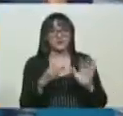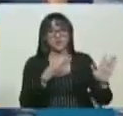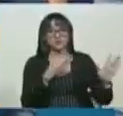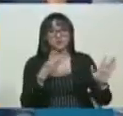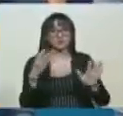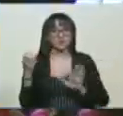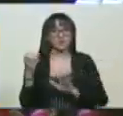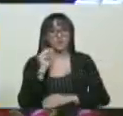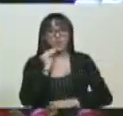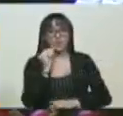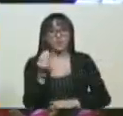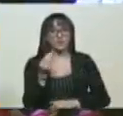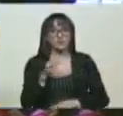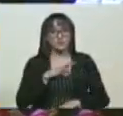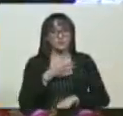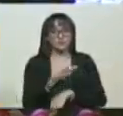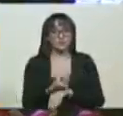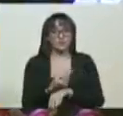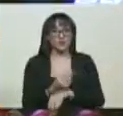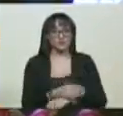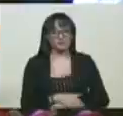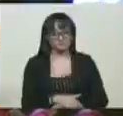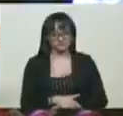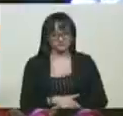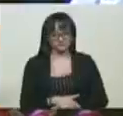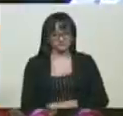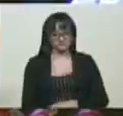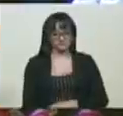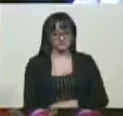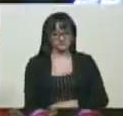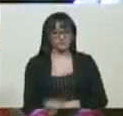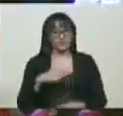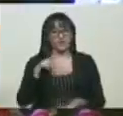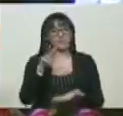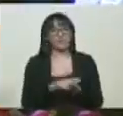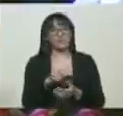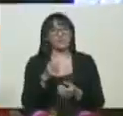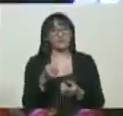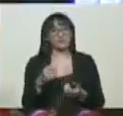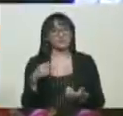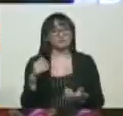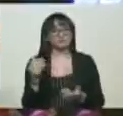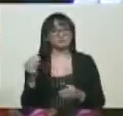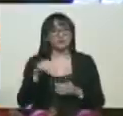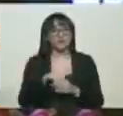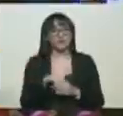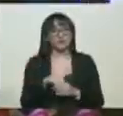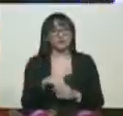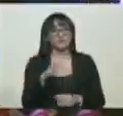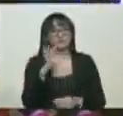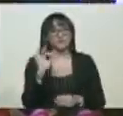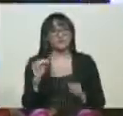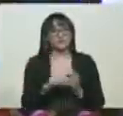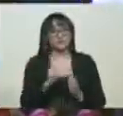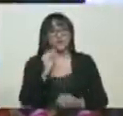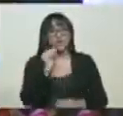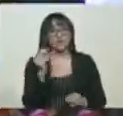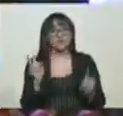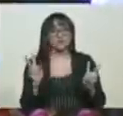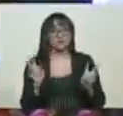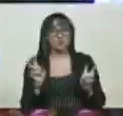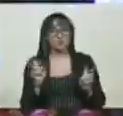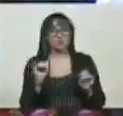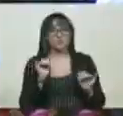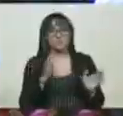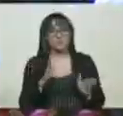37.800 jóvenes de Monagas. Y aprobé los recursos para incorporar 50.000 jóvenes nuevos al